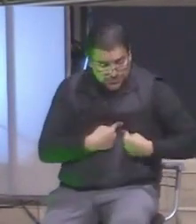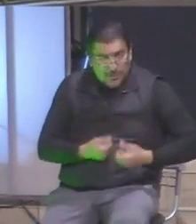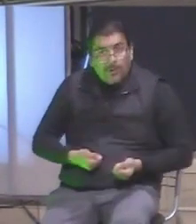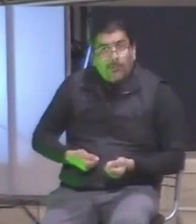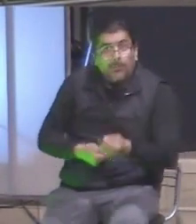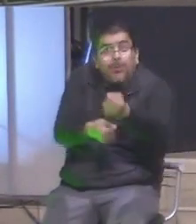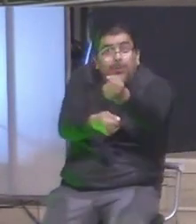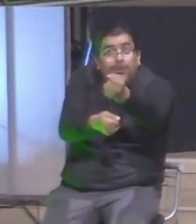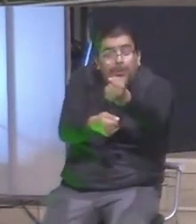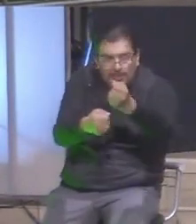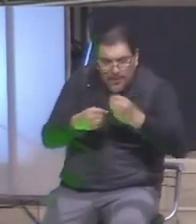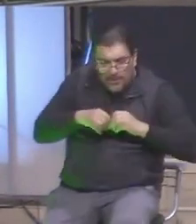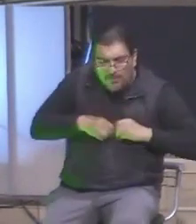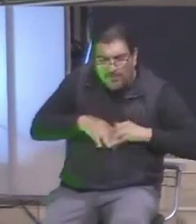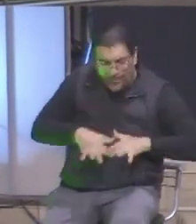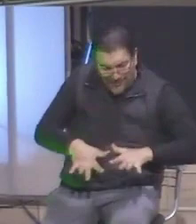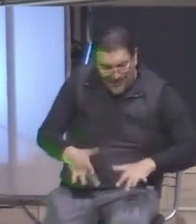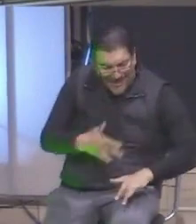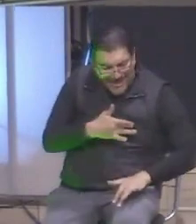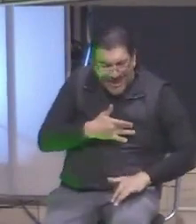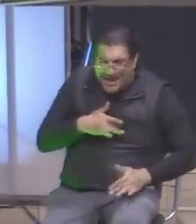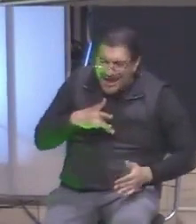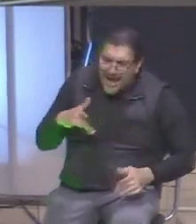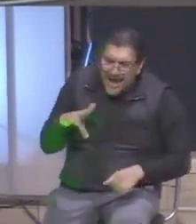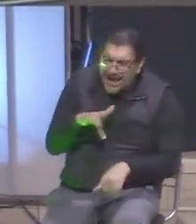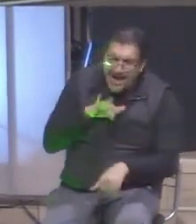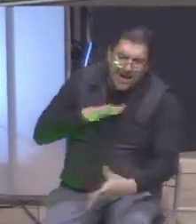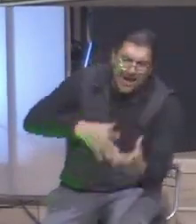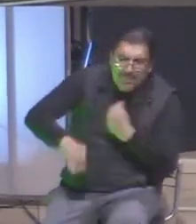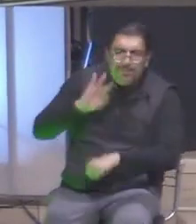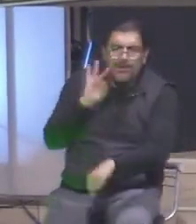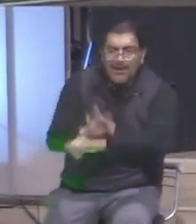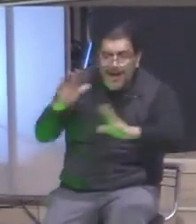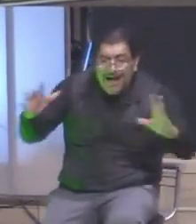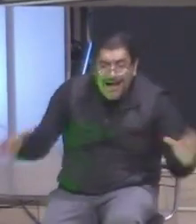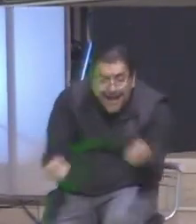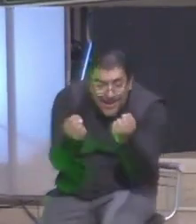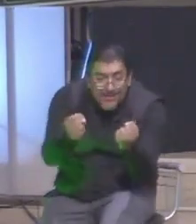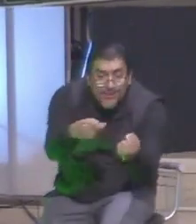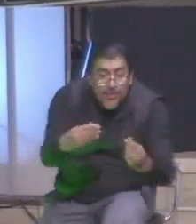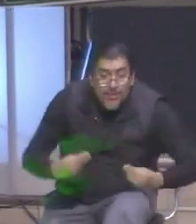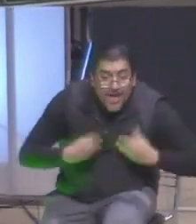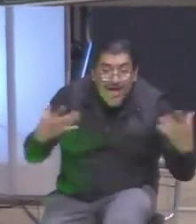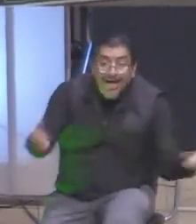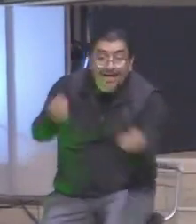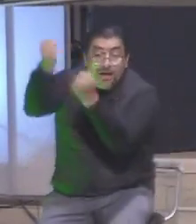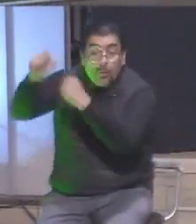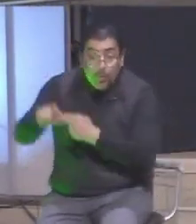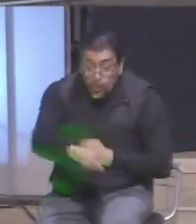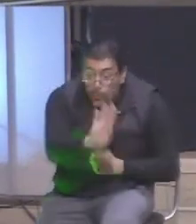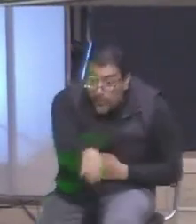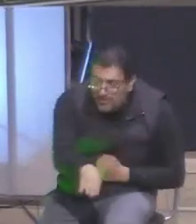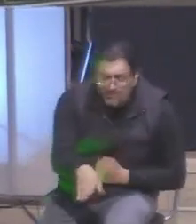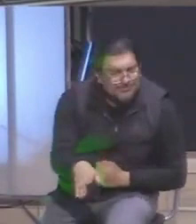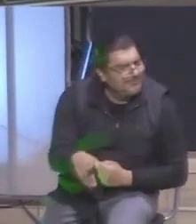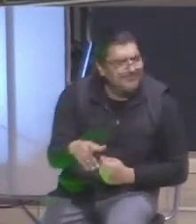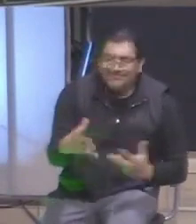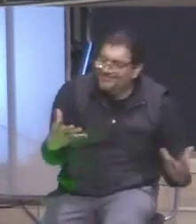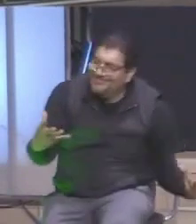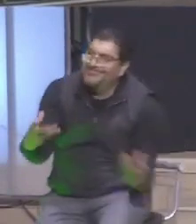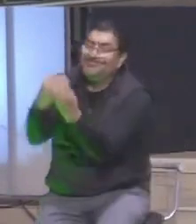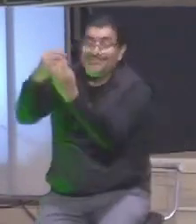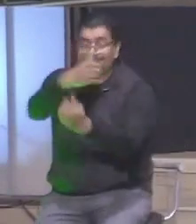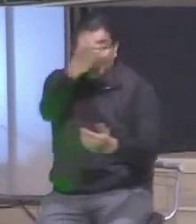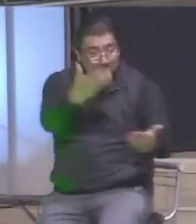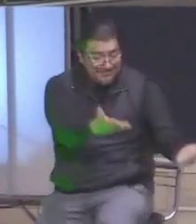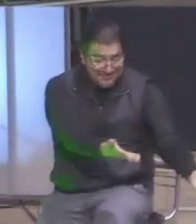lanza y con su sangre escribió tu nombre un libro que dice que cuando mueras te van a